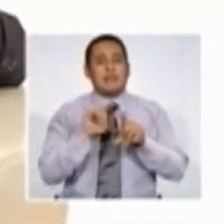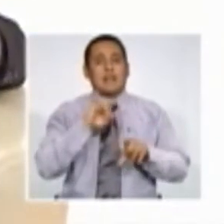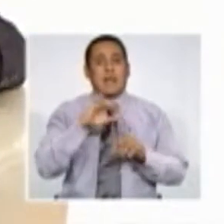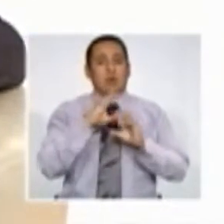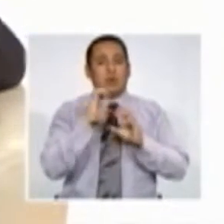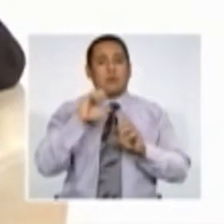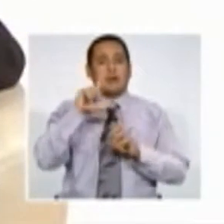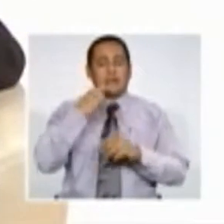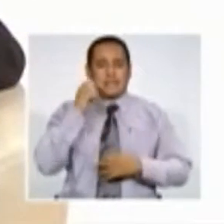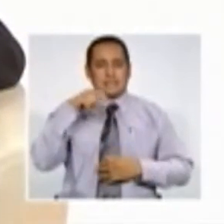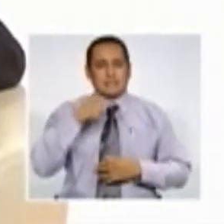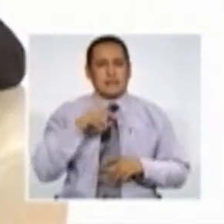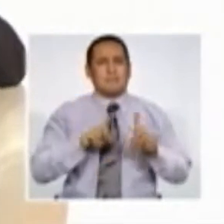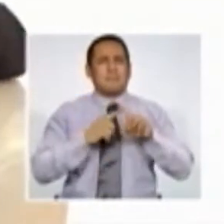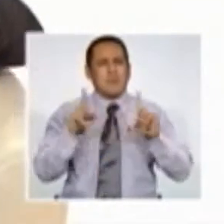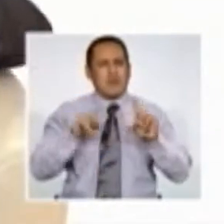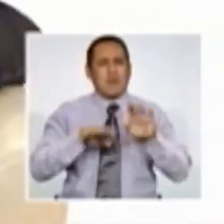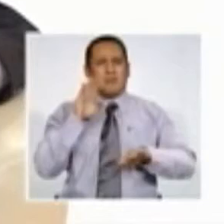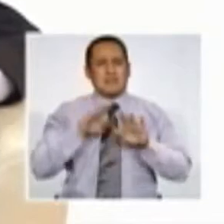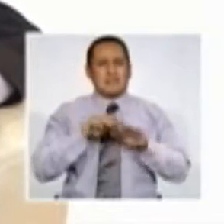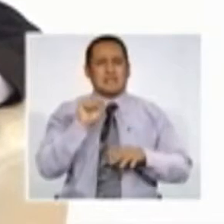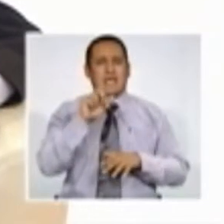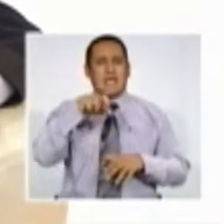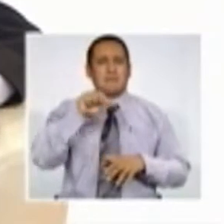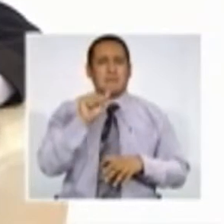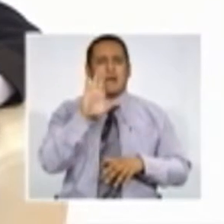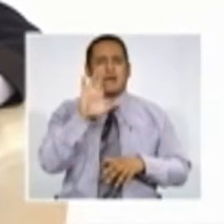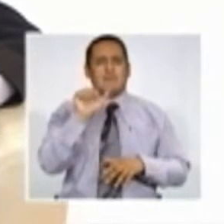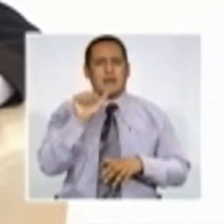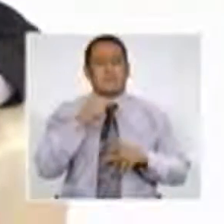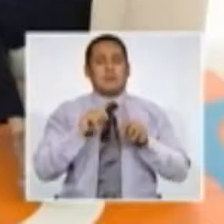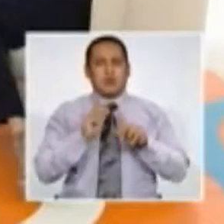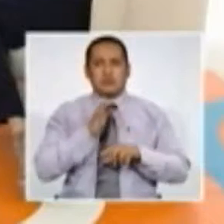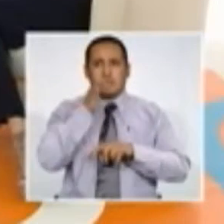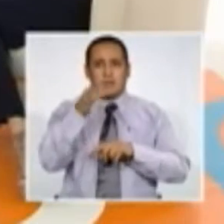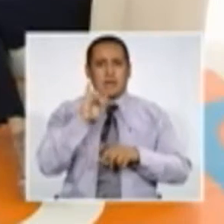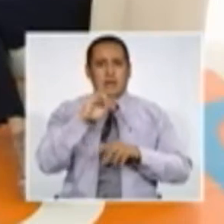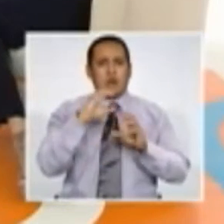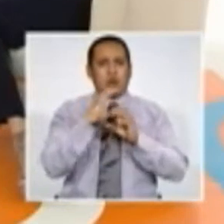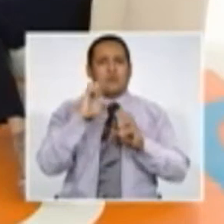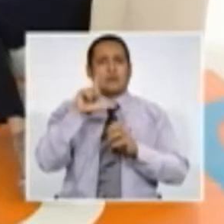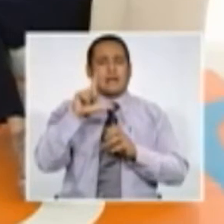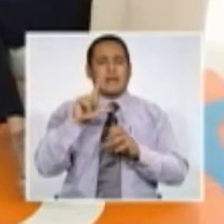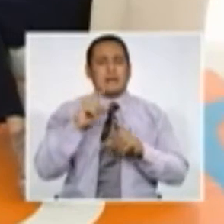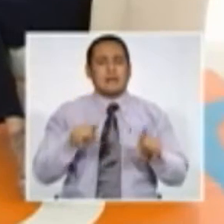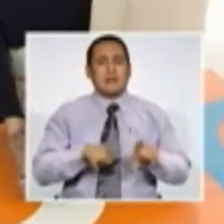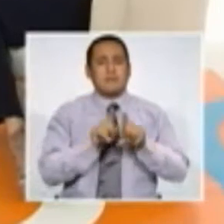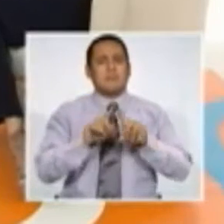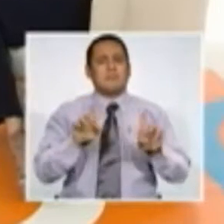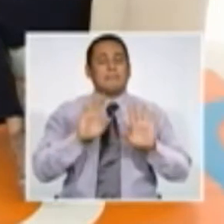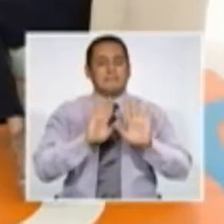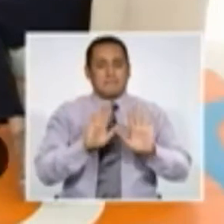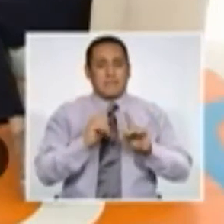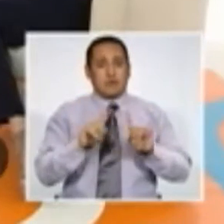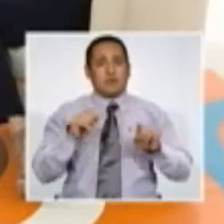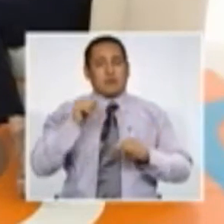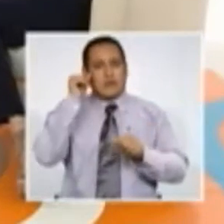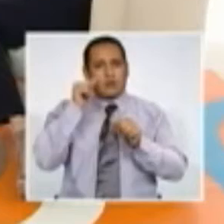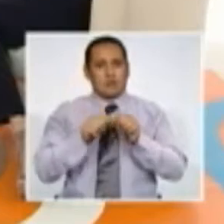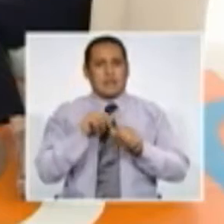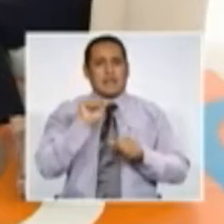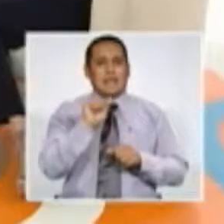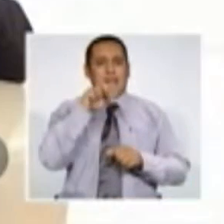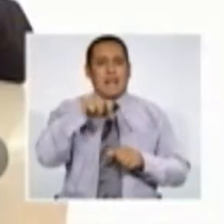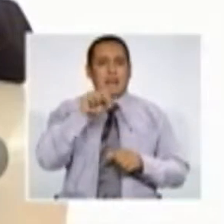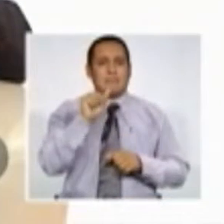tipo, entonces es la UGEL correspondiente la que tiene que Claro, aunque a veces hay temas de APAFA, ¿no? Pero se va en este caso a la UGEL y a los privados. Pero recordar que